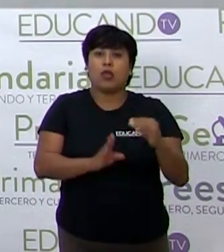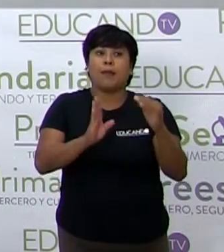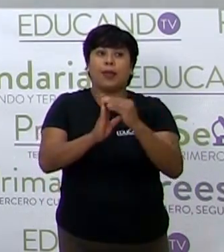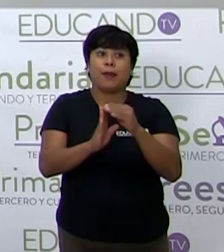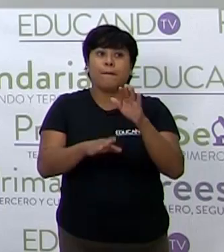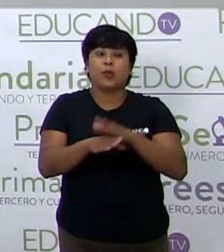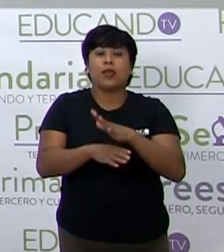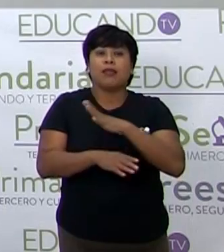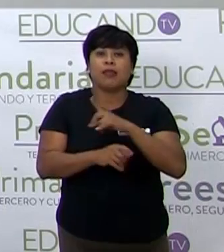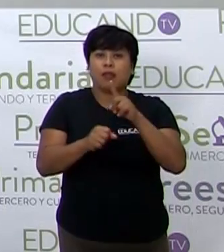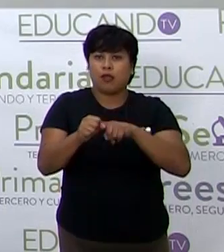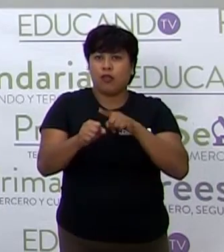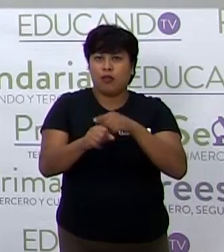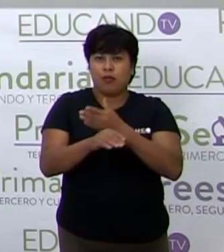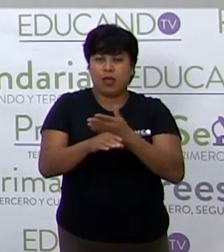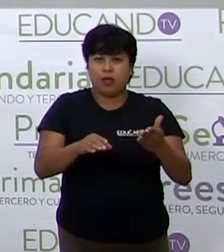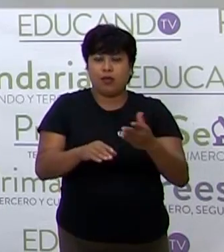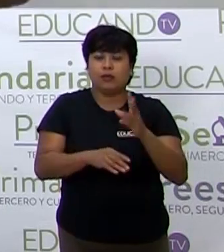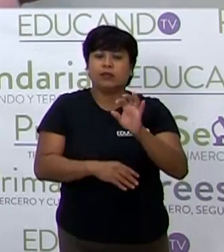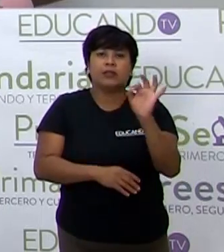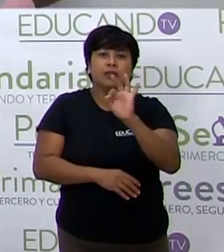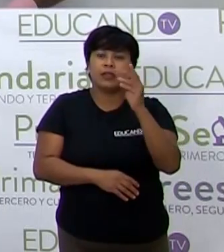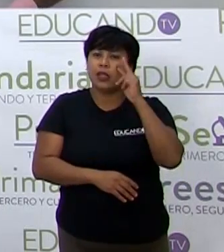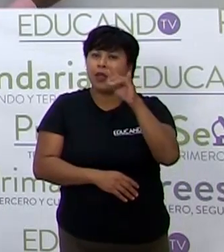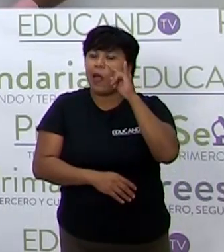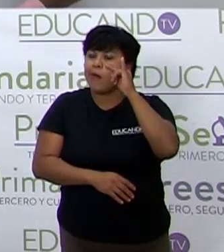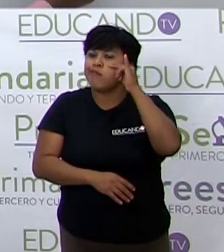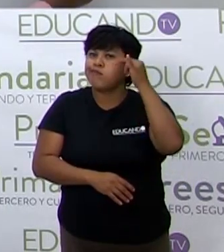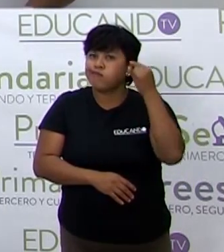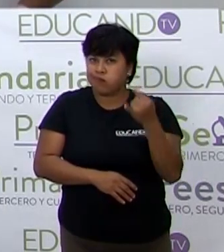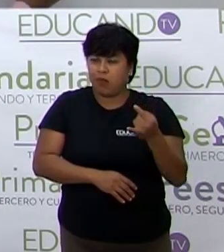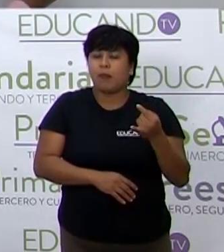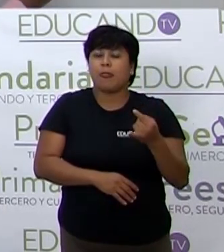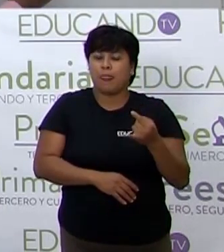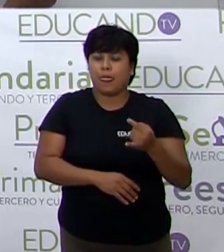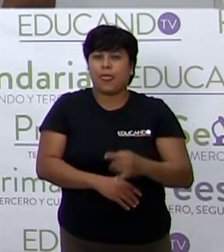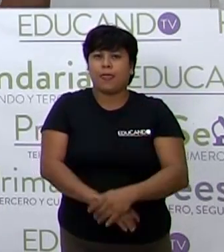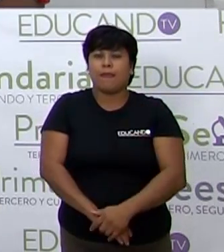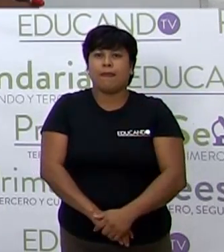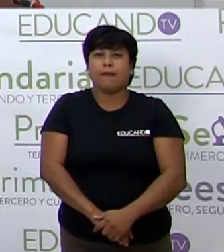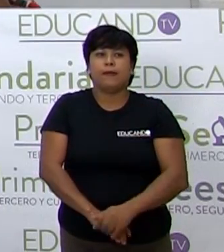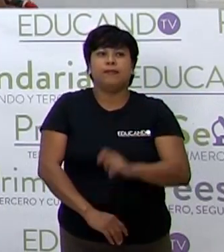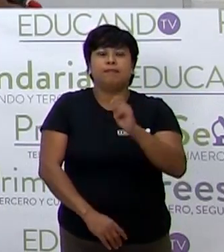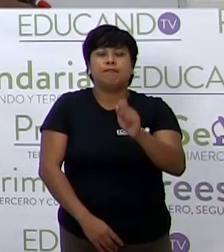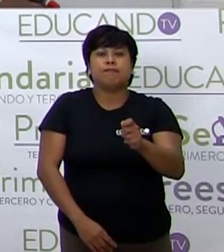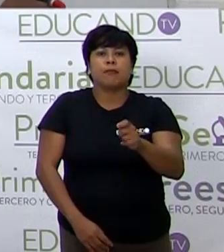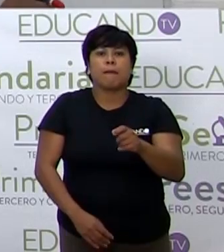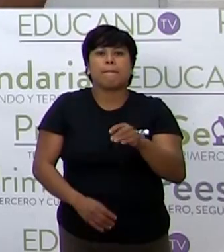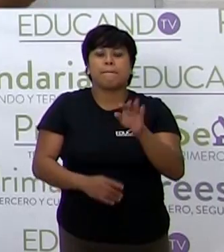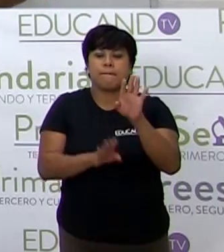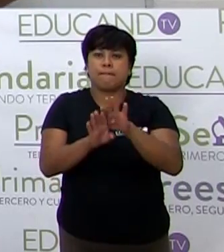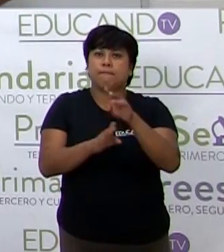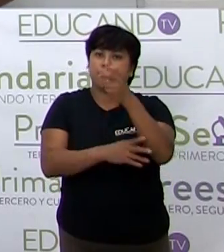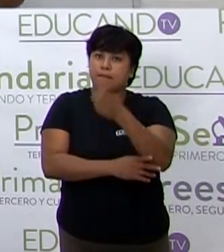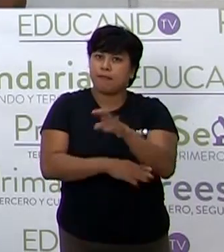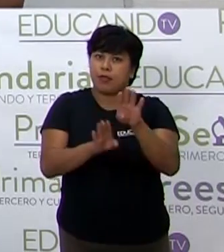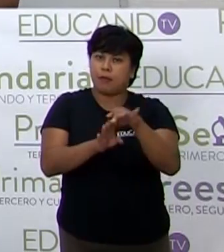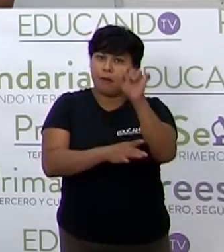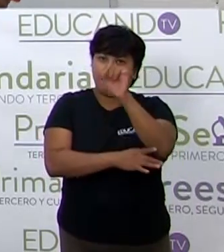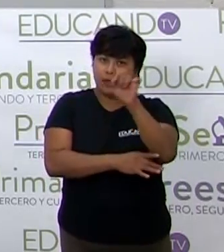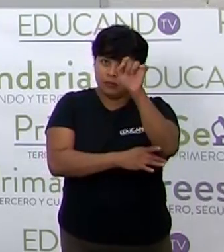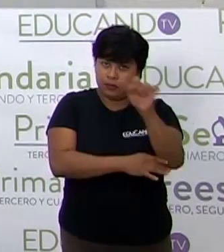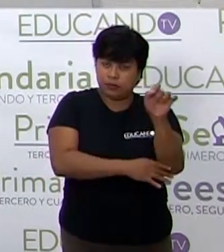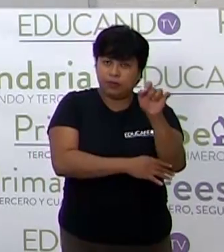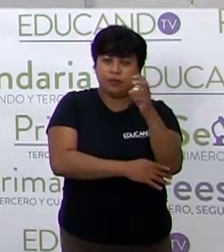porque está de color blanco. Y seguramente no lo vas a poder notar en lo que es en el pizarrón. Ahí